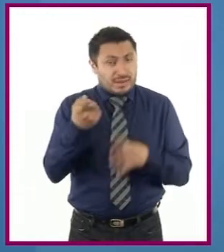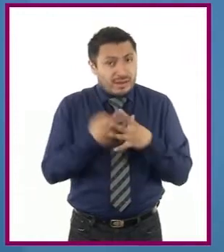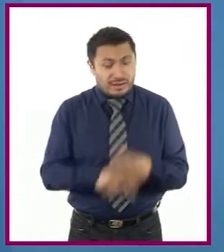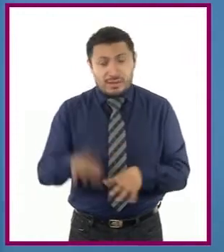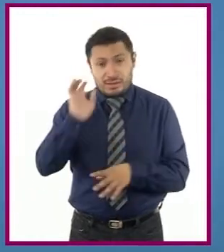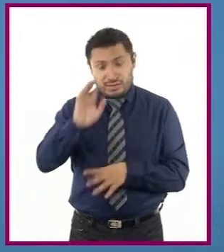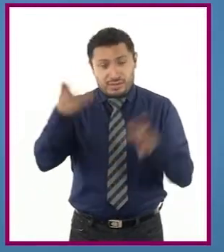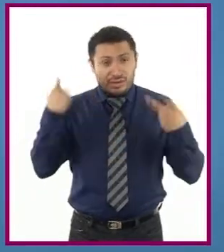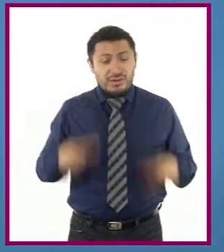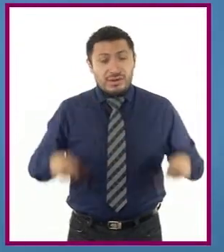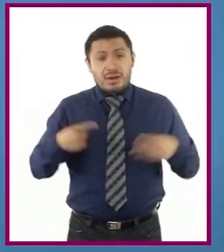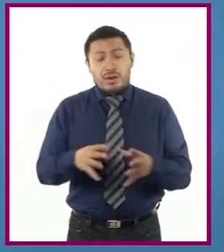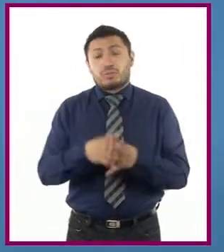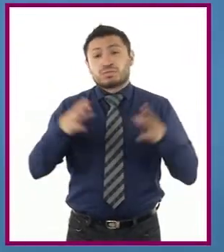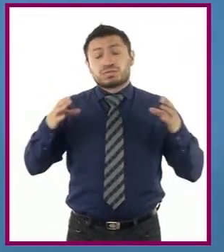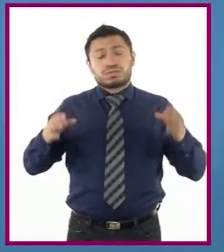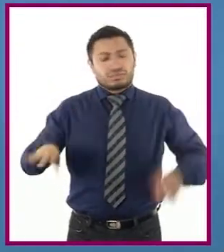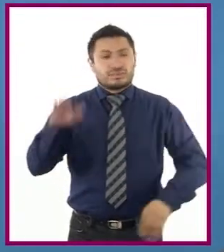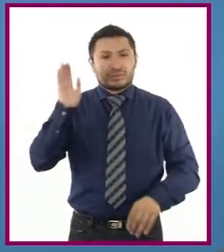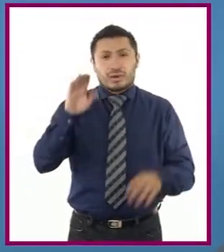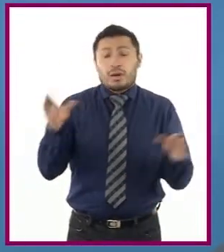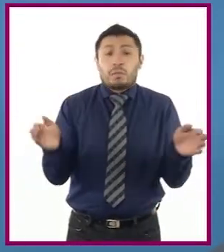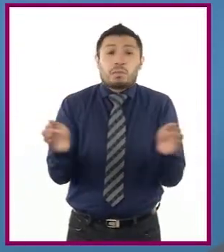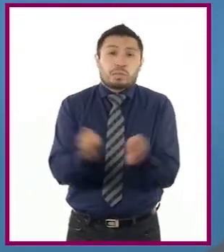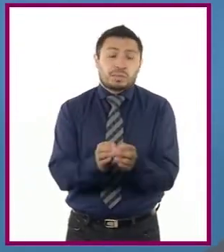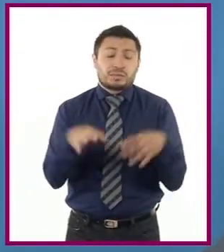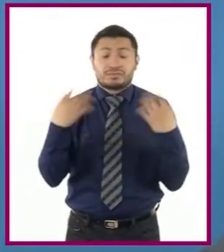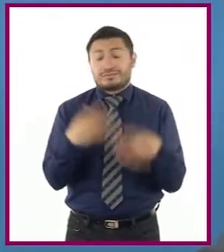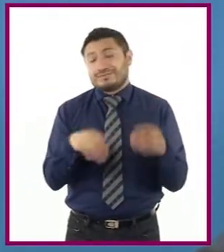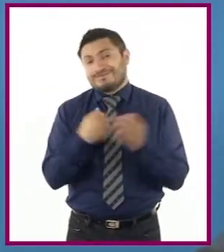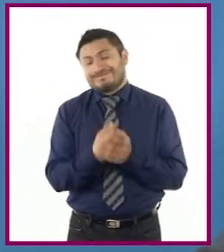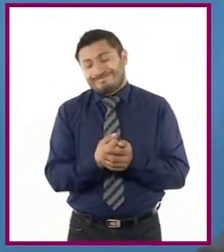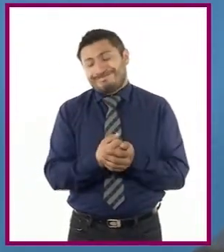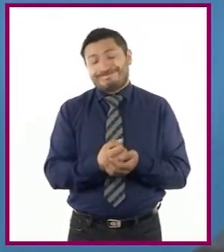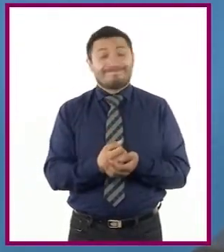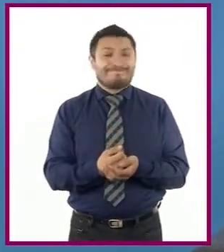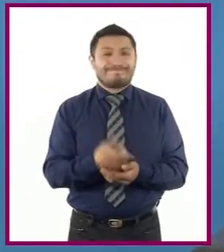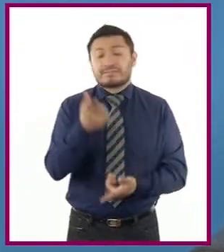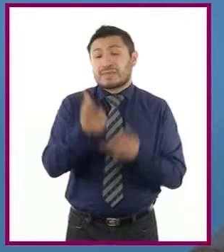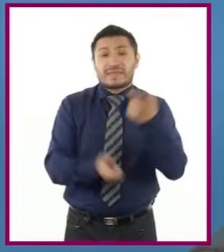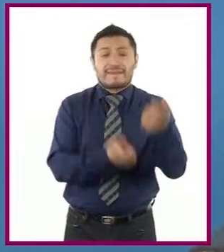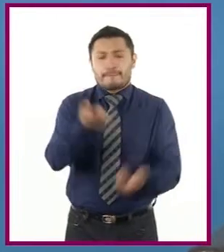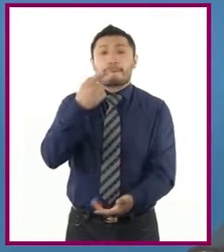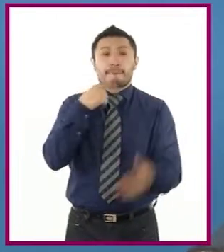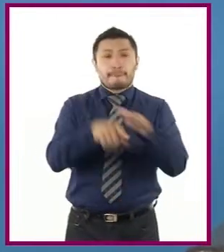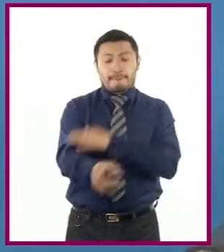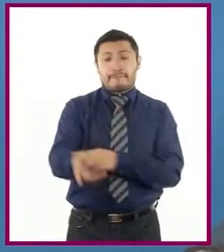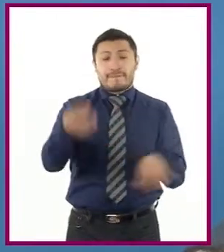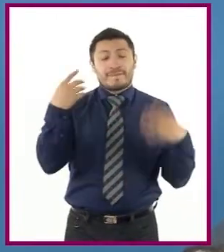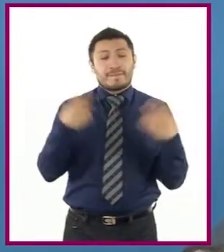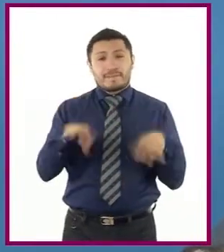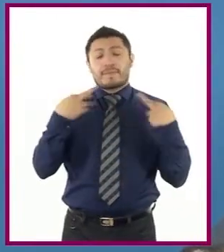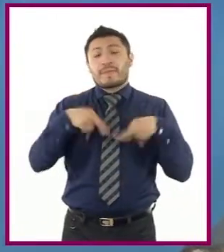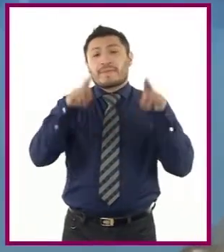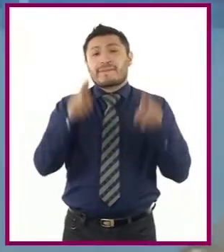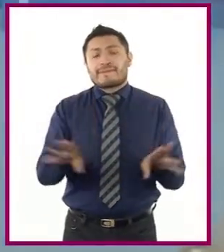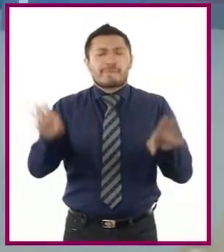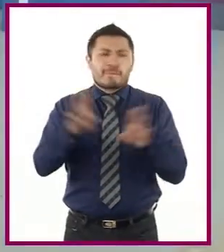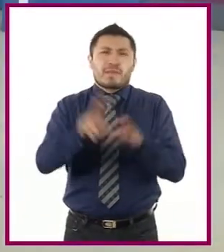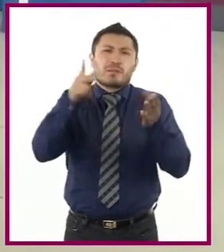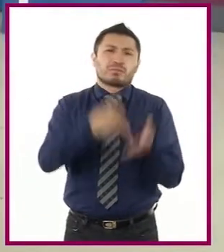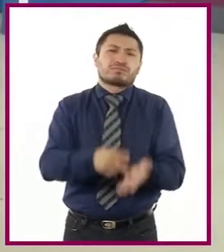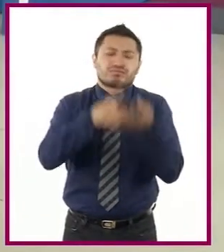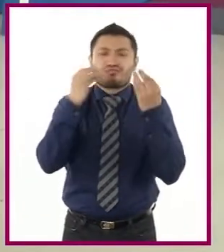cuando su población había alcanzado su punto más bajo. Imposiciones tributarias y demandas corporativas representaban una pesada